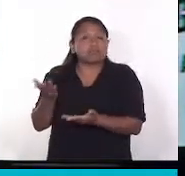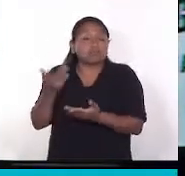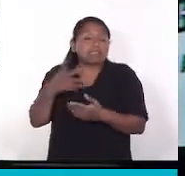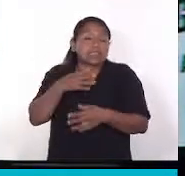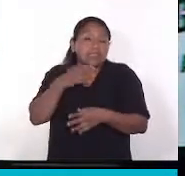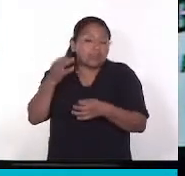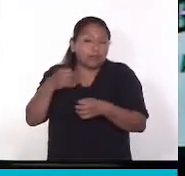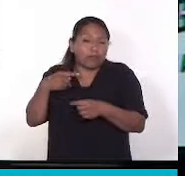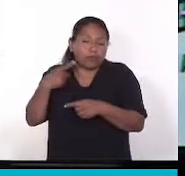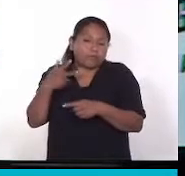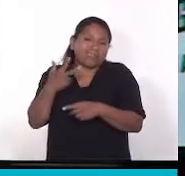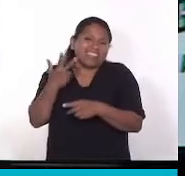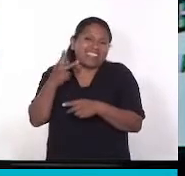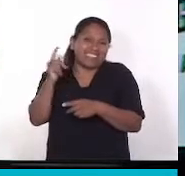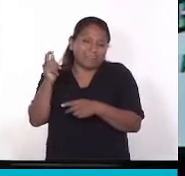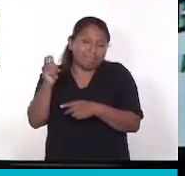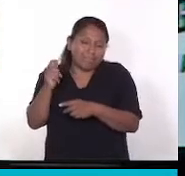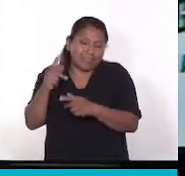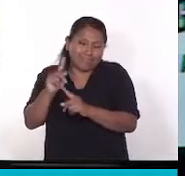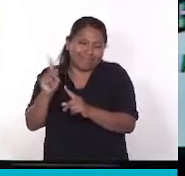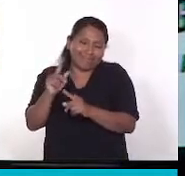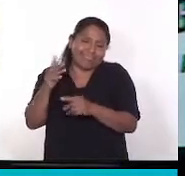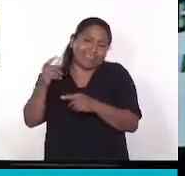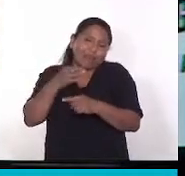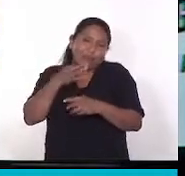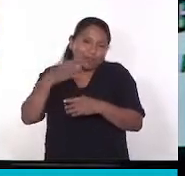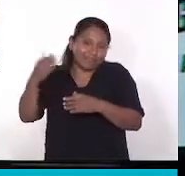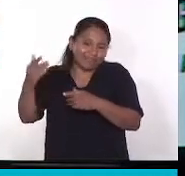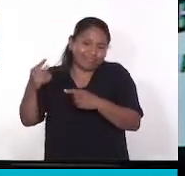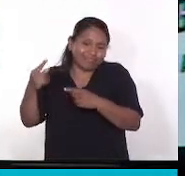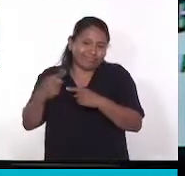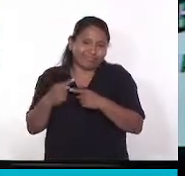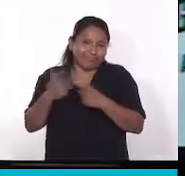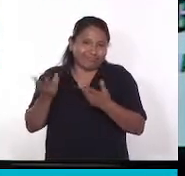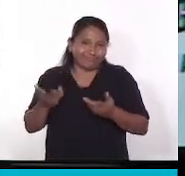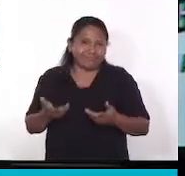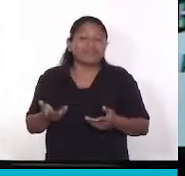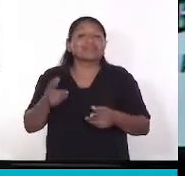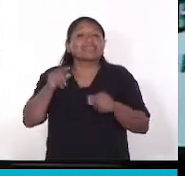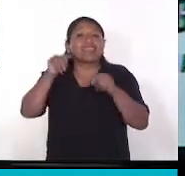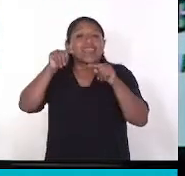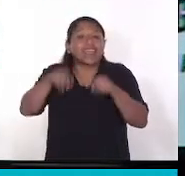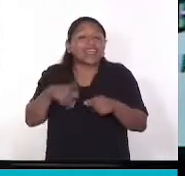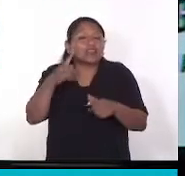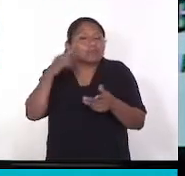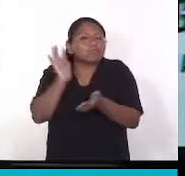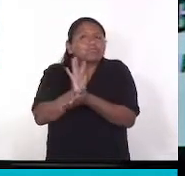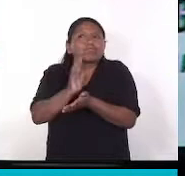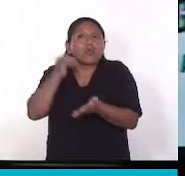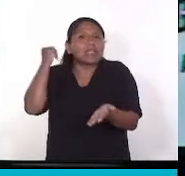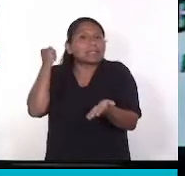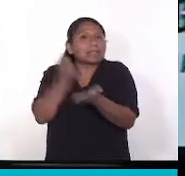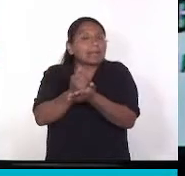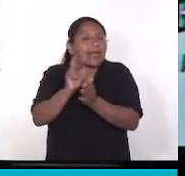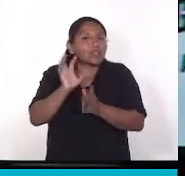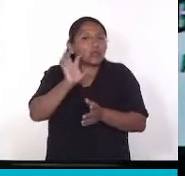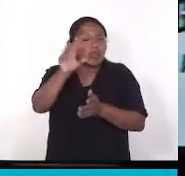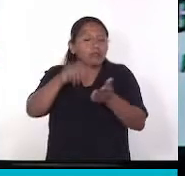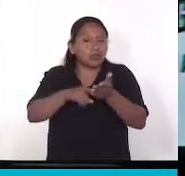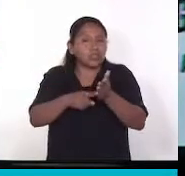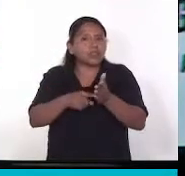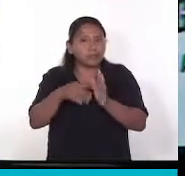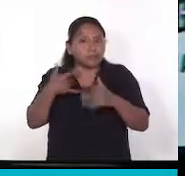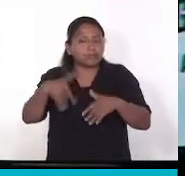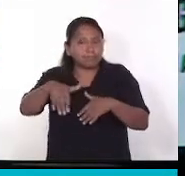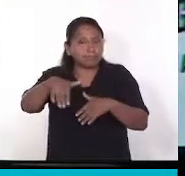más seguidos que trimestrales. Entonces, vemos que hay una crisis política, vemos que esto va a tener un impacto en la provincia de Buenos Aires,